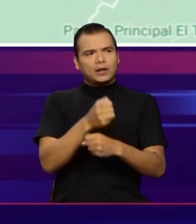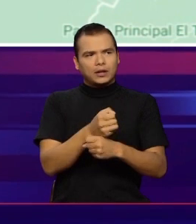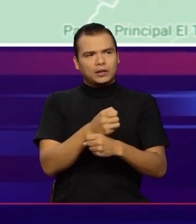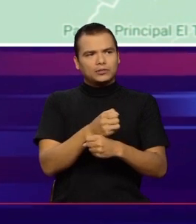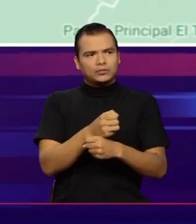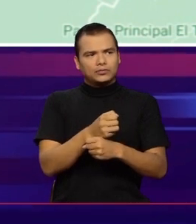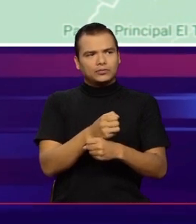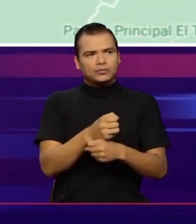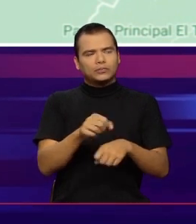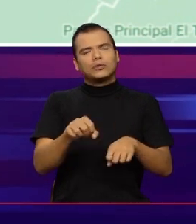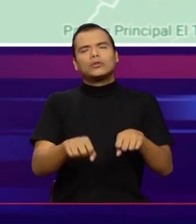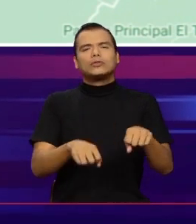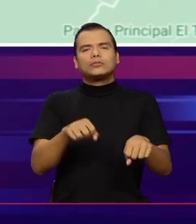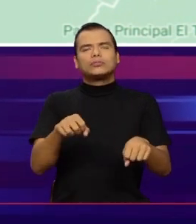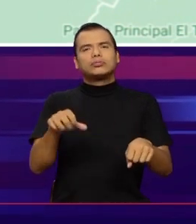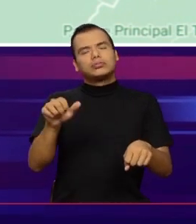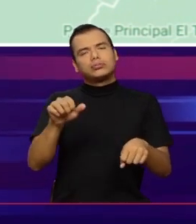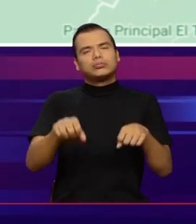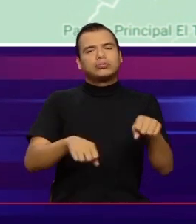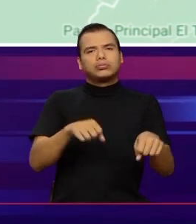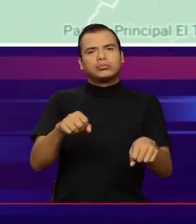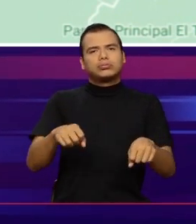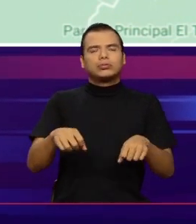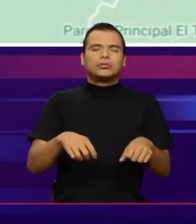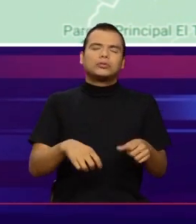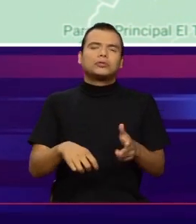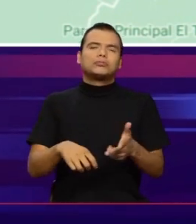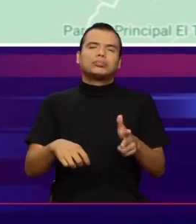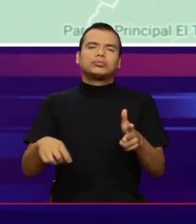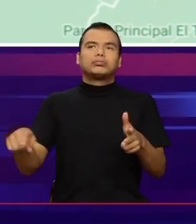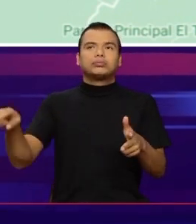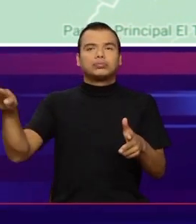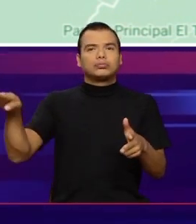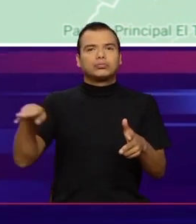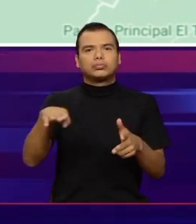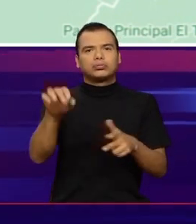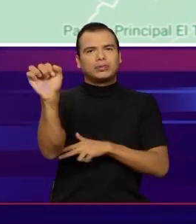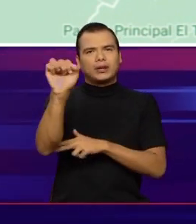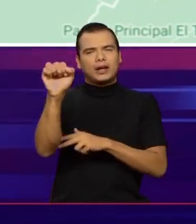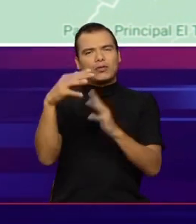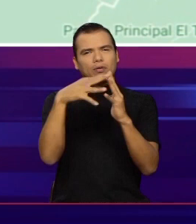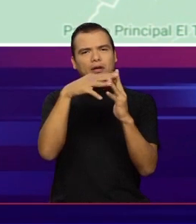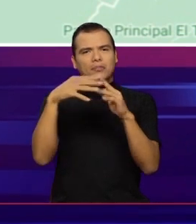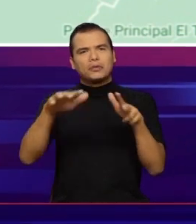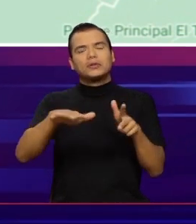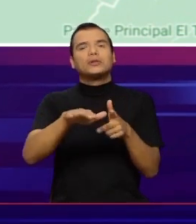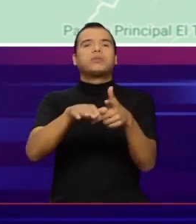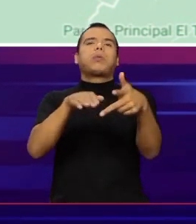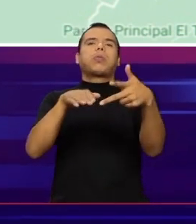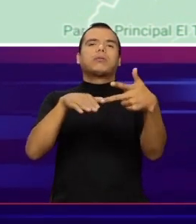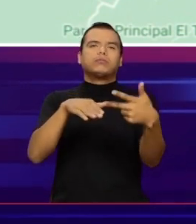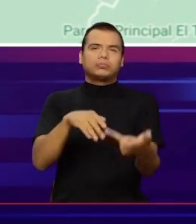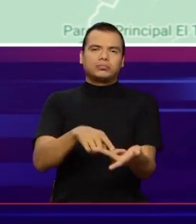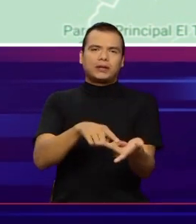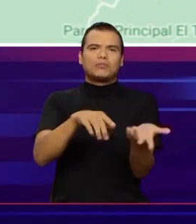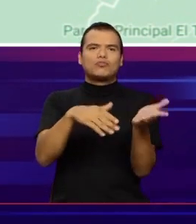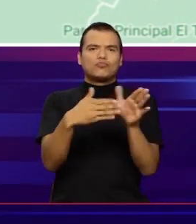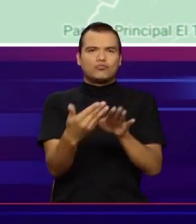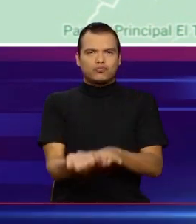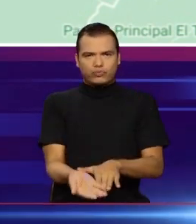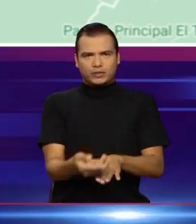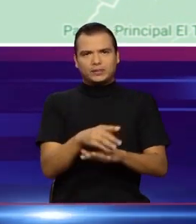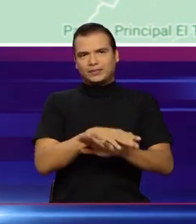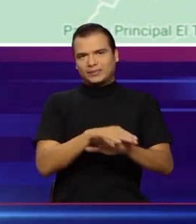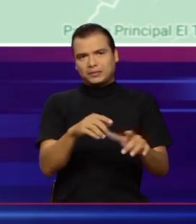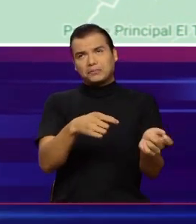colicion este camión y fallece en un centro asistencial damos un acompañamiento total a su familia hicimos intervenciones